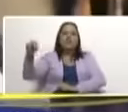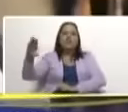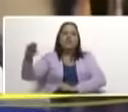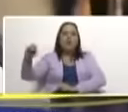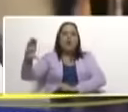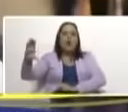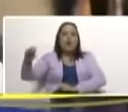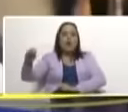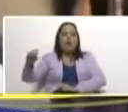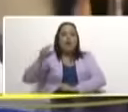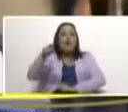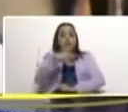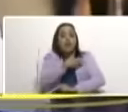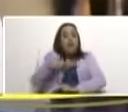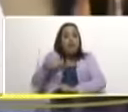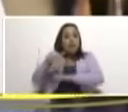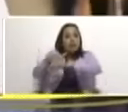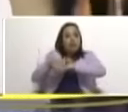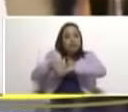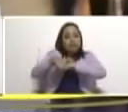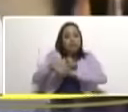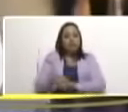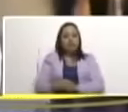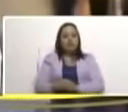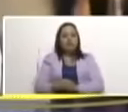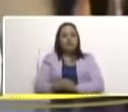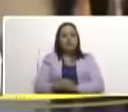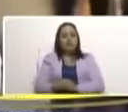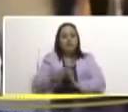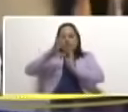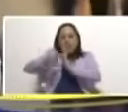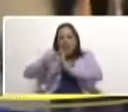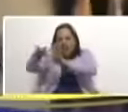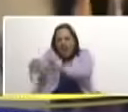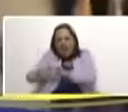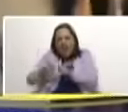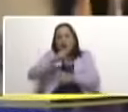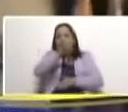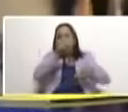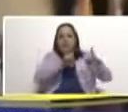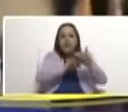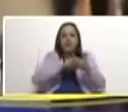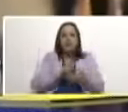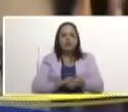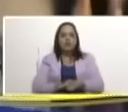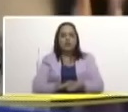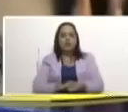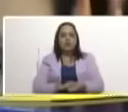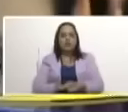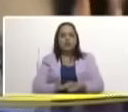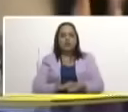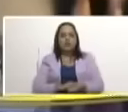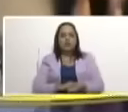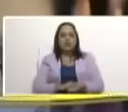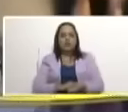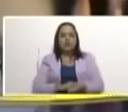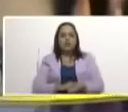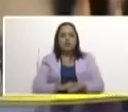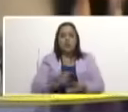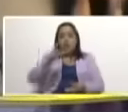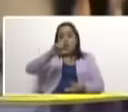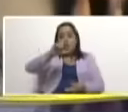Ese era el objetivo del Imperio Británico, ocupar completamente desde la Guyana